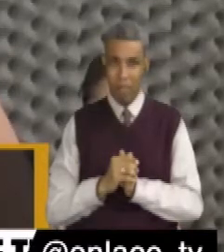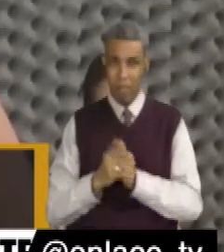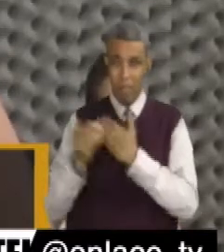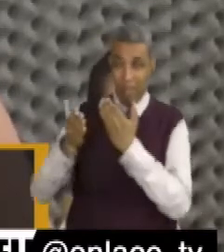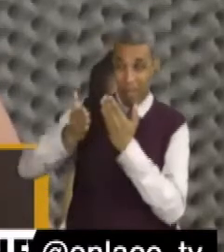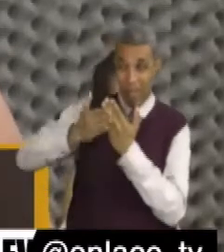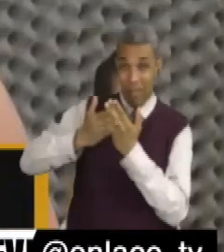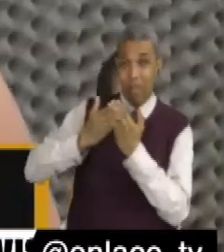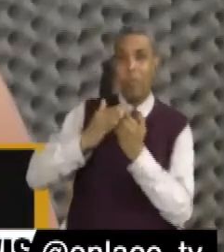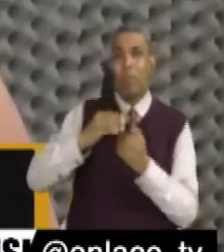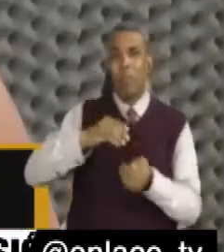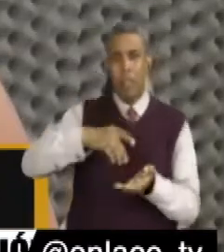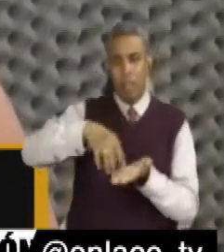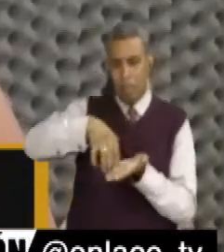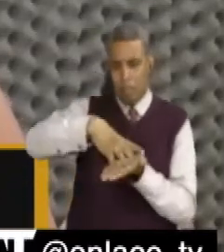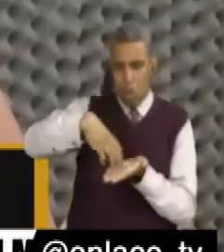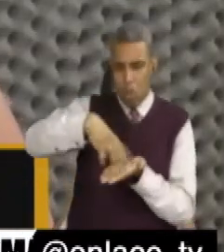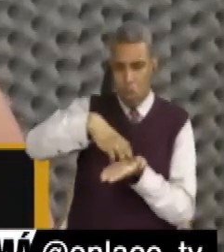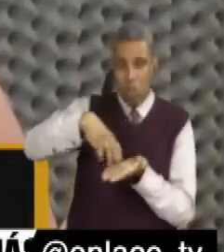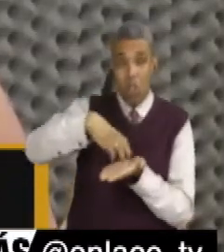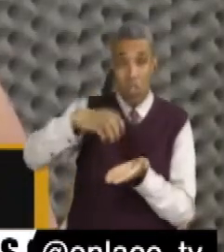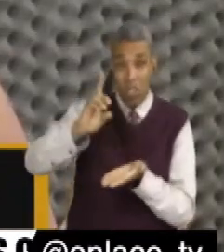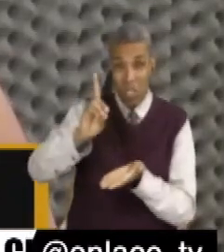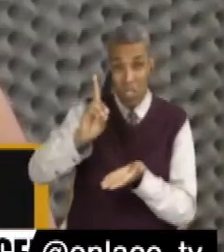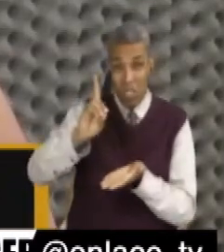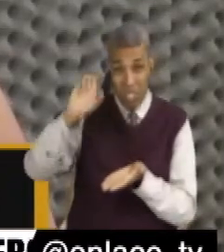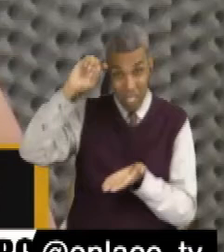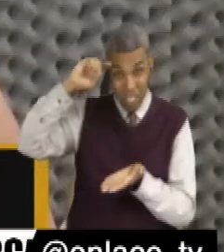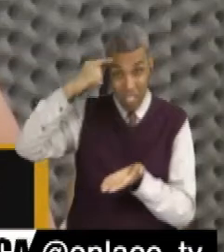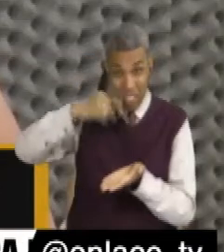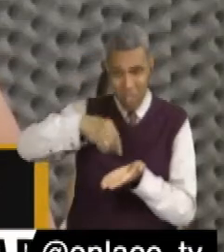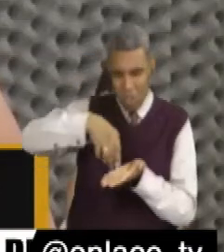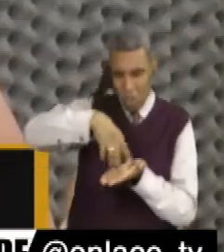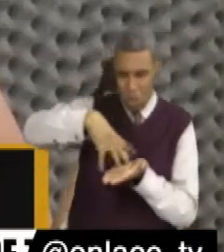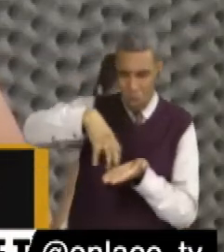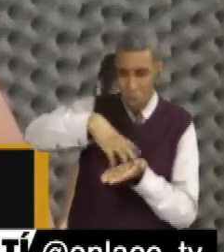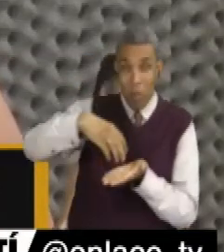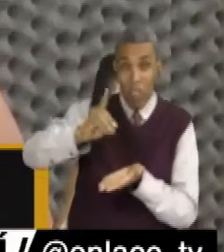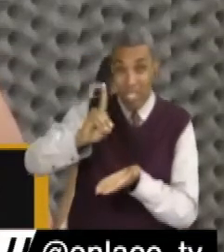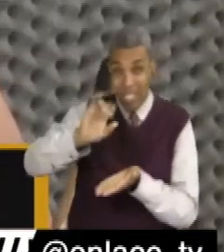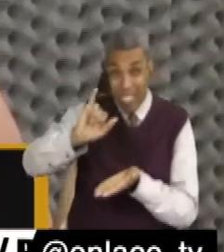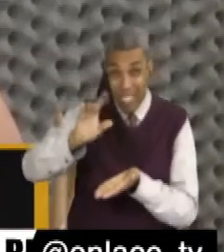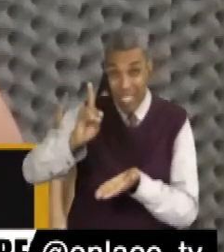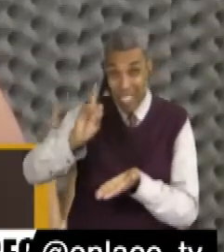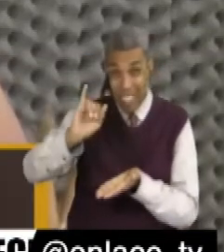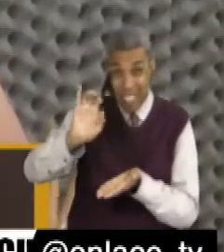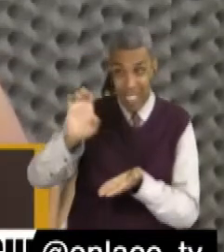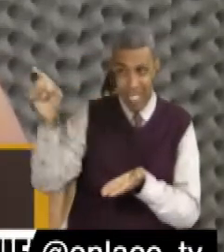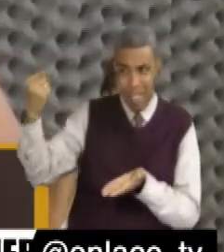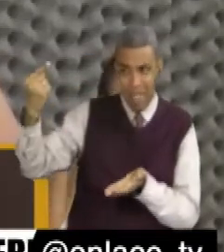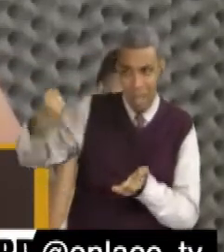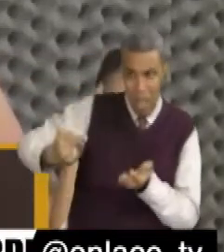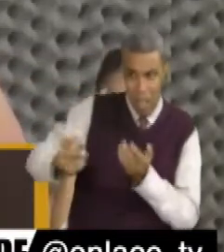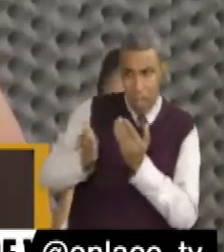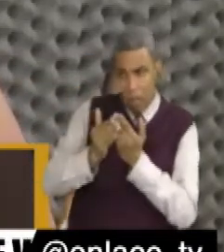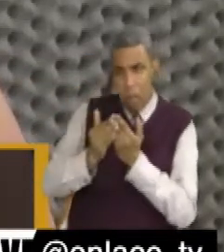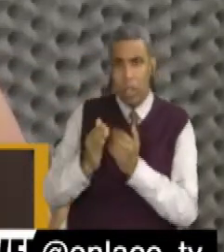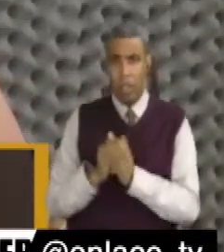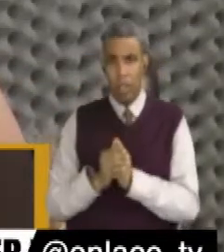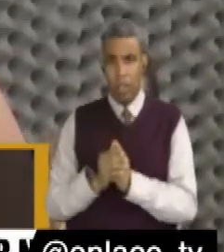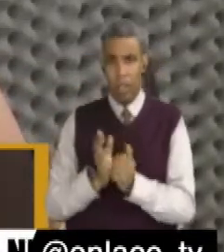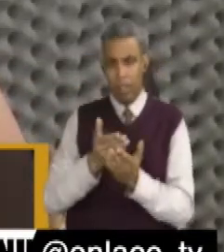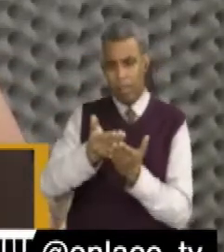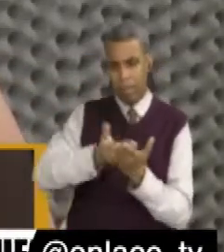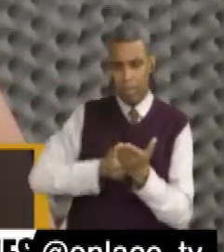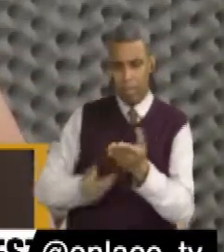que es la gobernación es el ente que debe hacer. Es el que rige el tema del mecanismo de participación ciudadana. Entonces llegó un nuevo decreto con